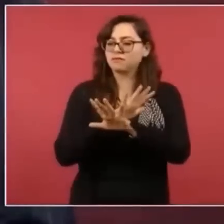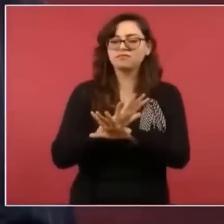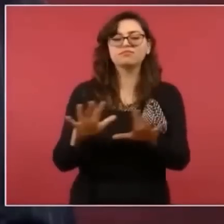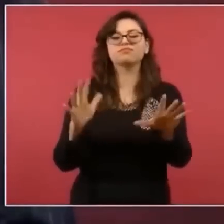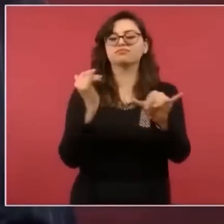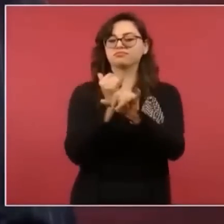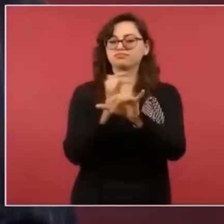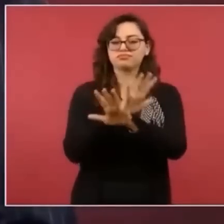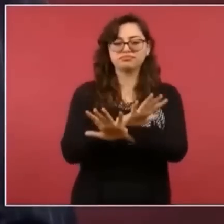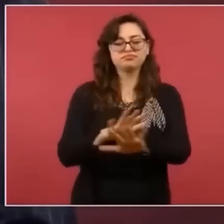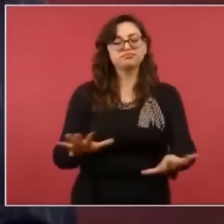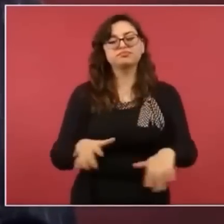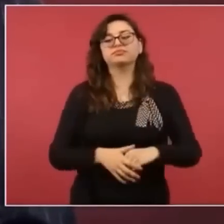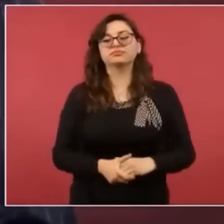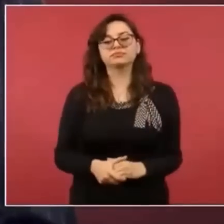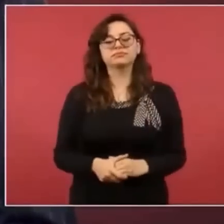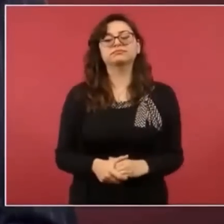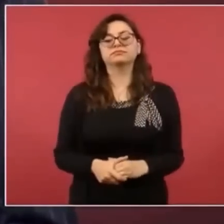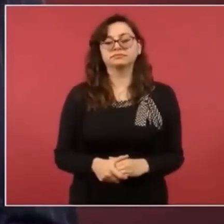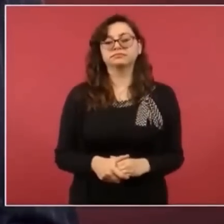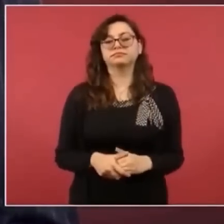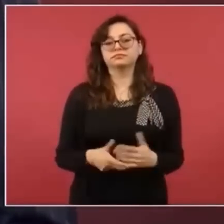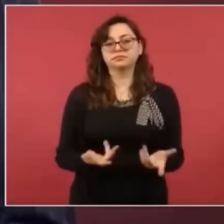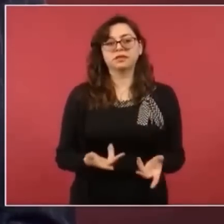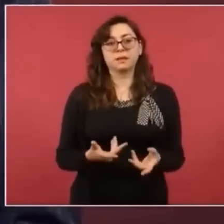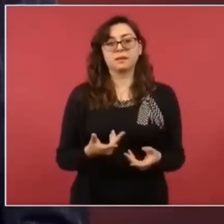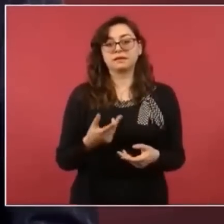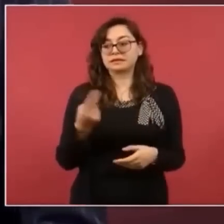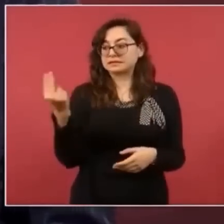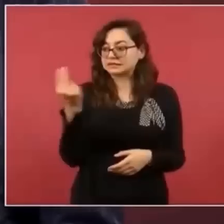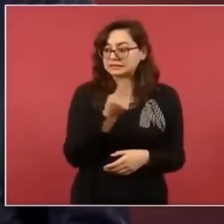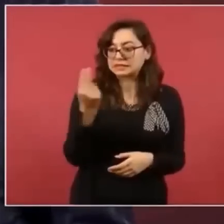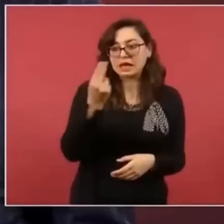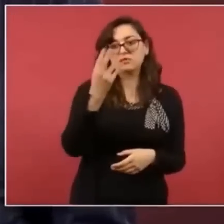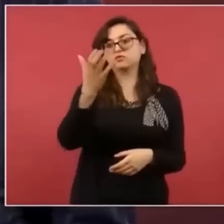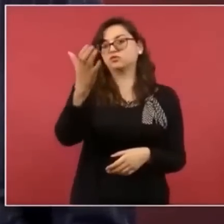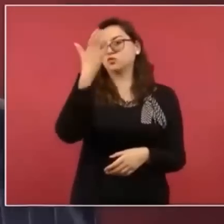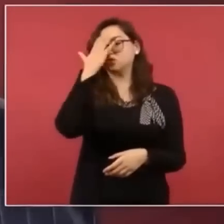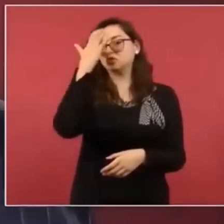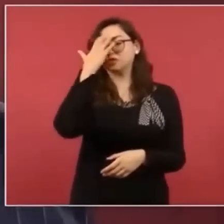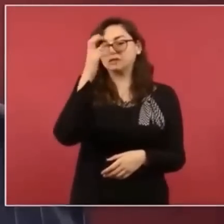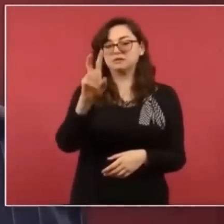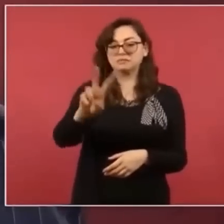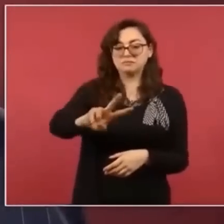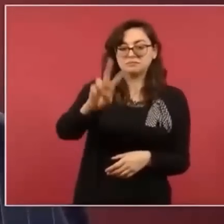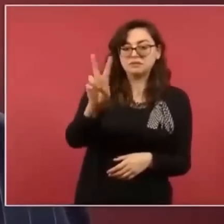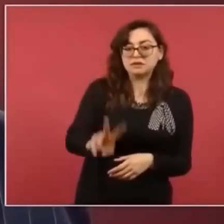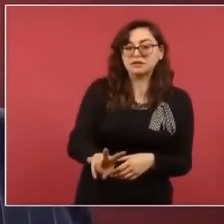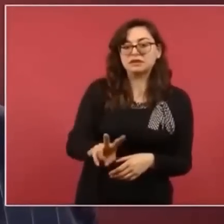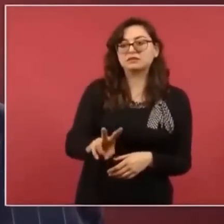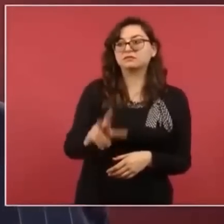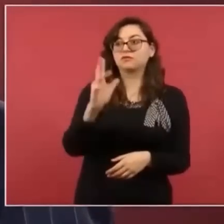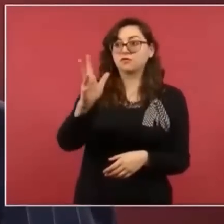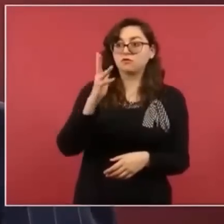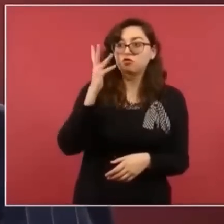para que nunca jamás se repitan